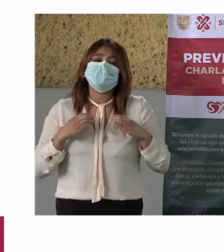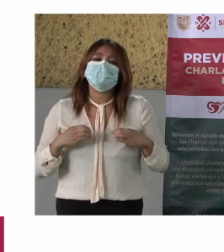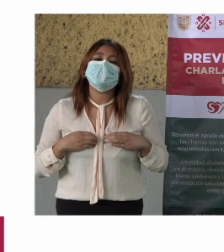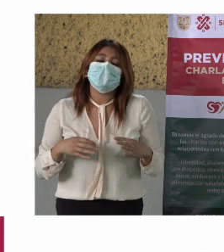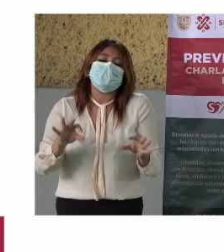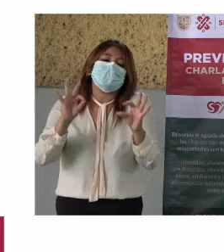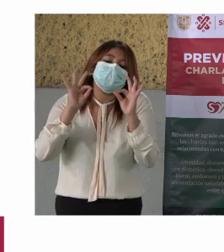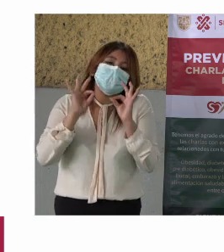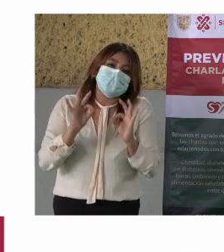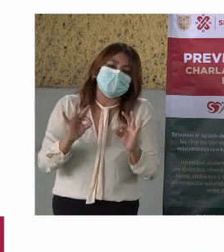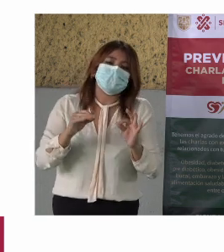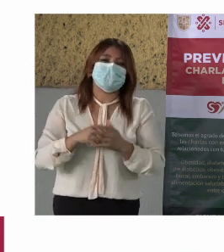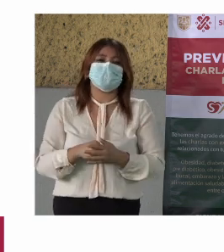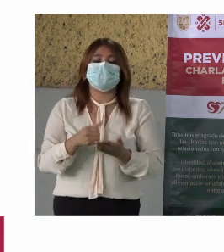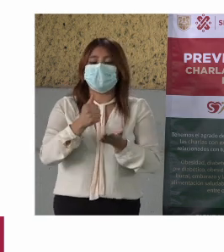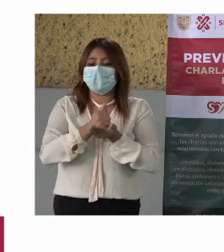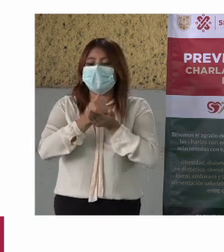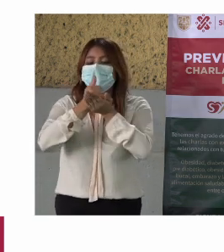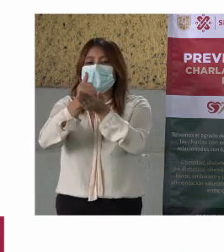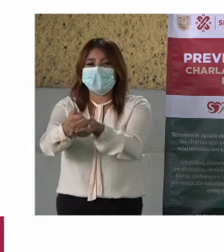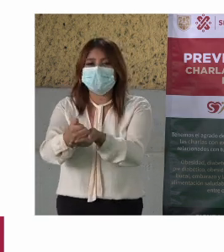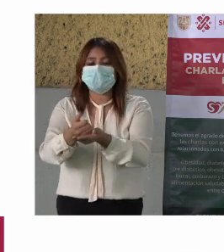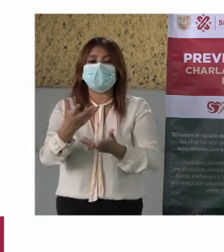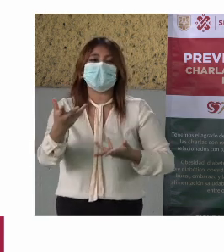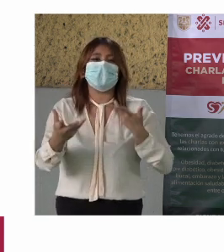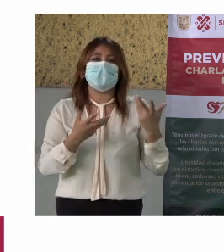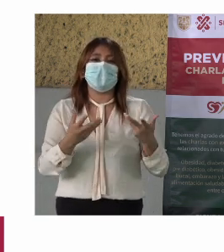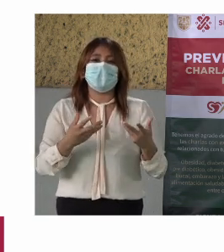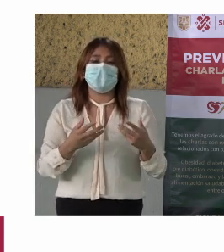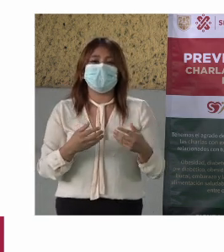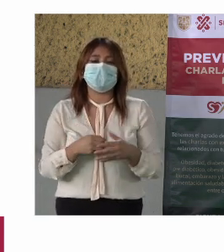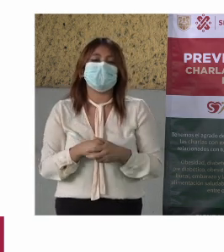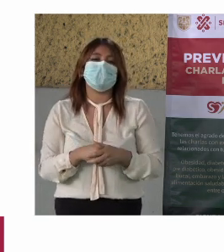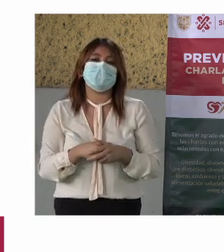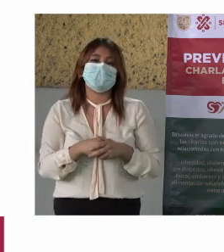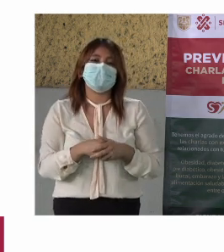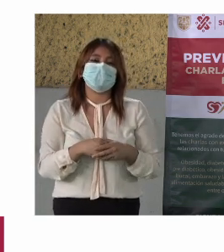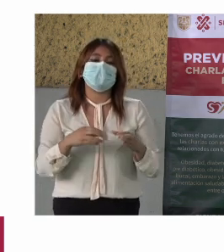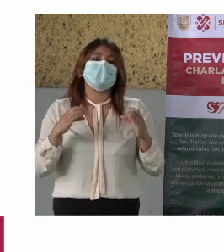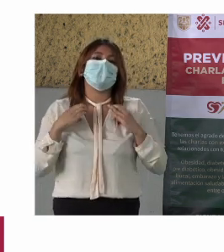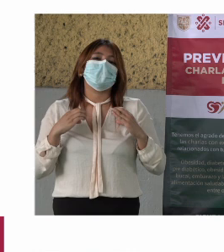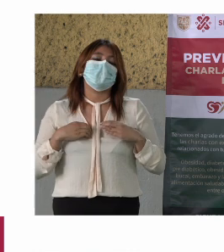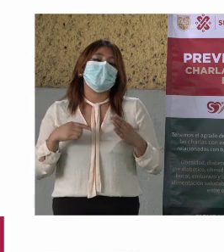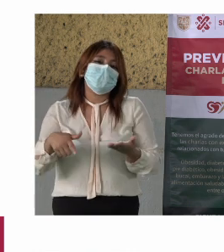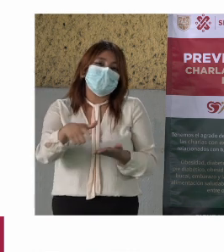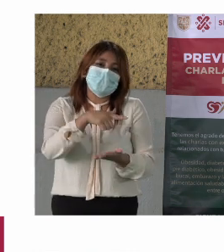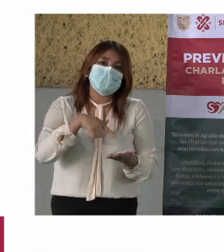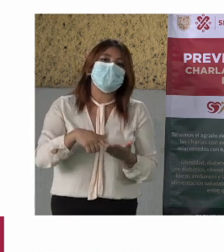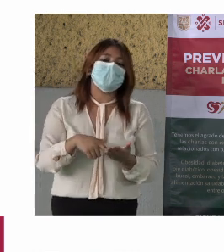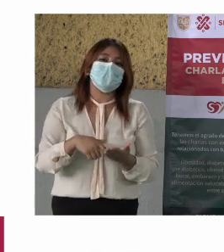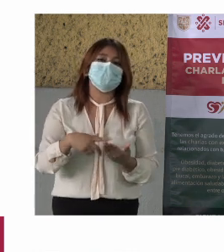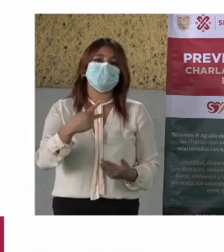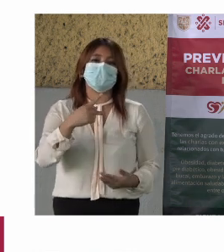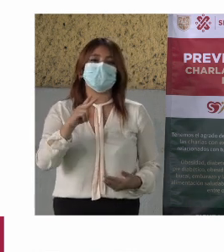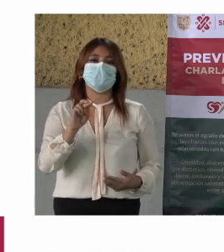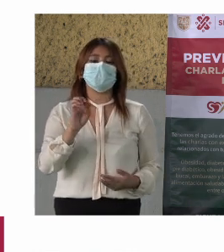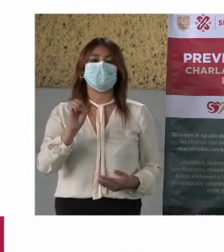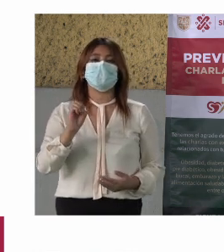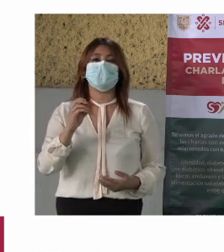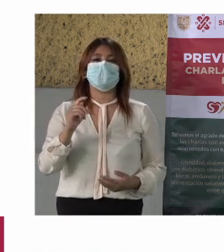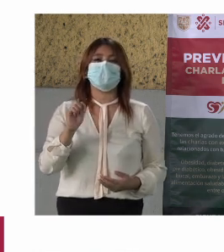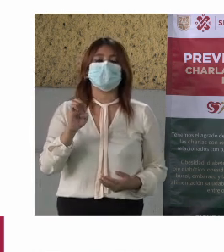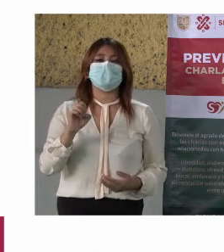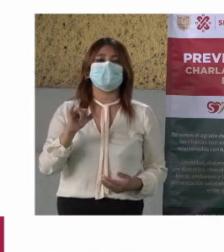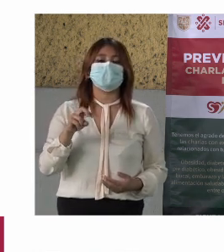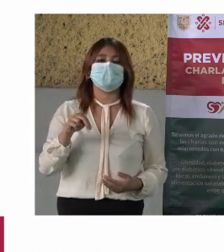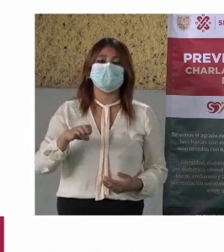adecuado porque estamos ayudando a que distribuyan muy bien la grasa corporal y con la parte de las proteínas pues que también crezcan. Entonces, esa